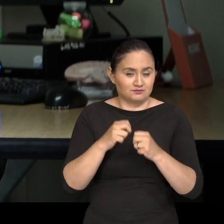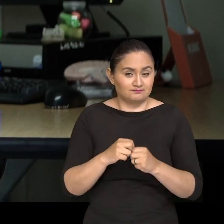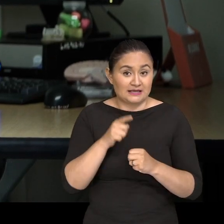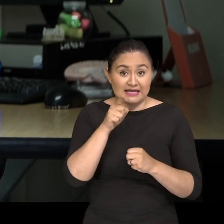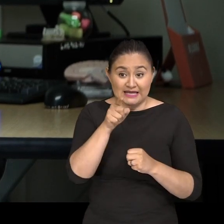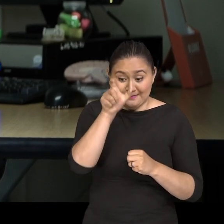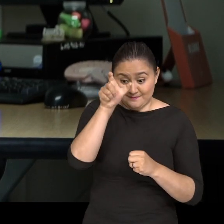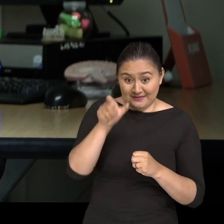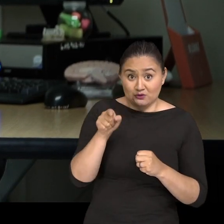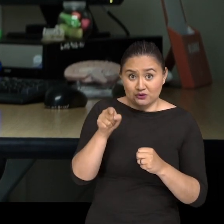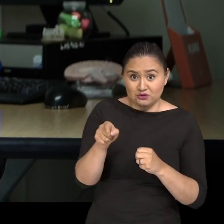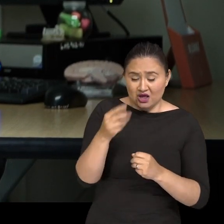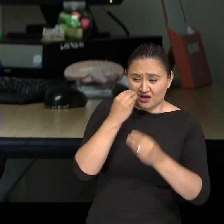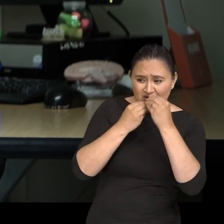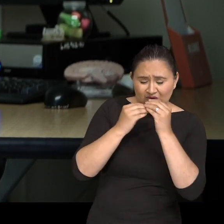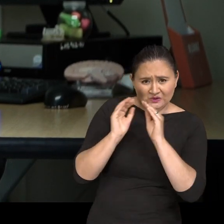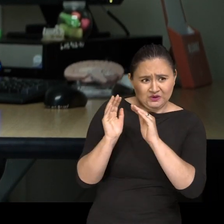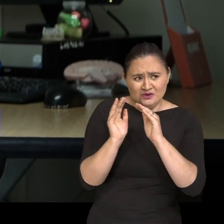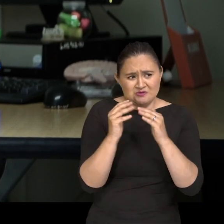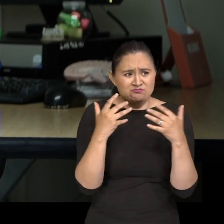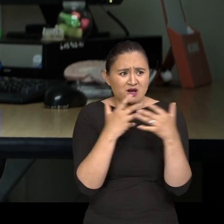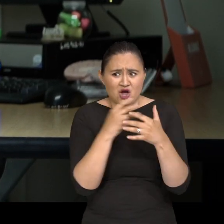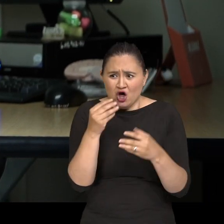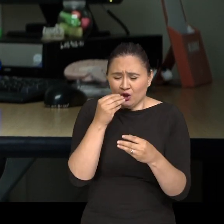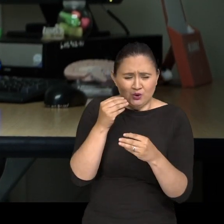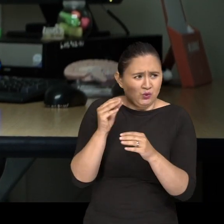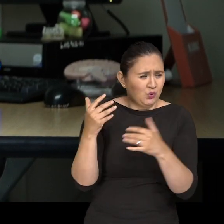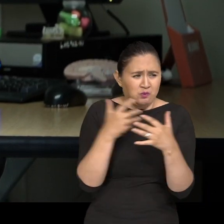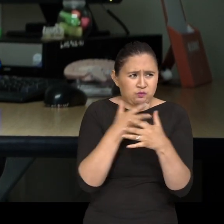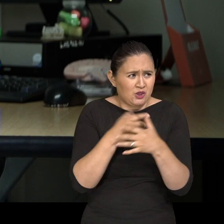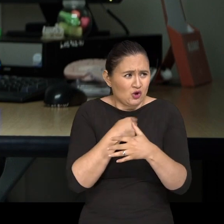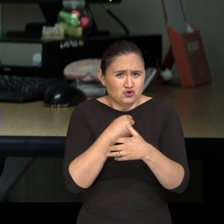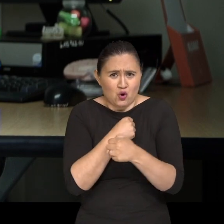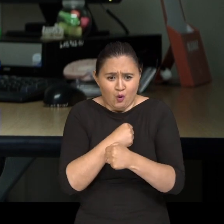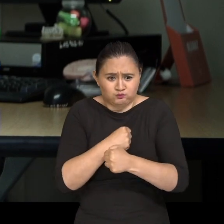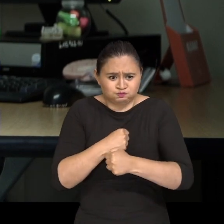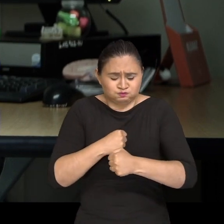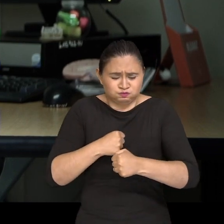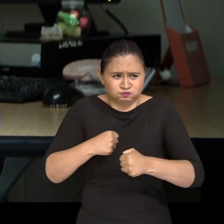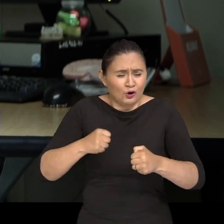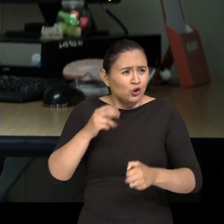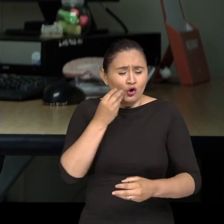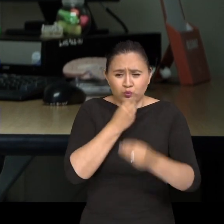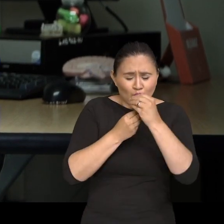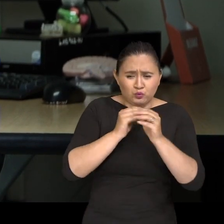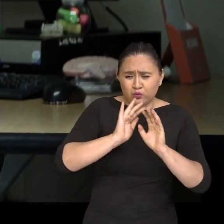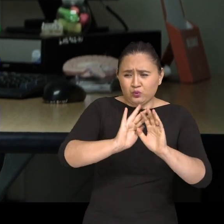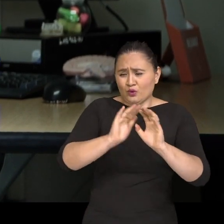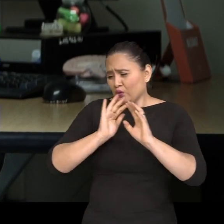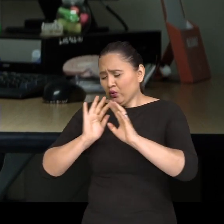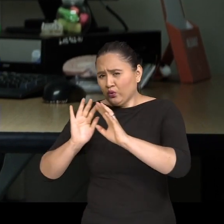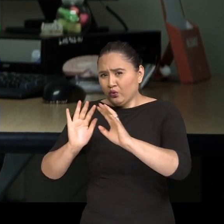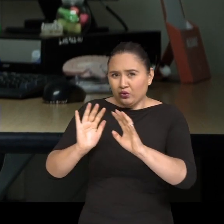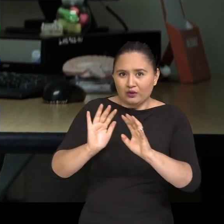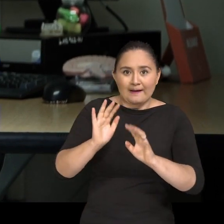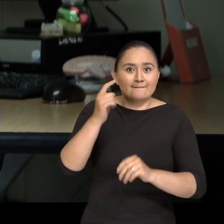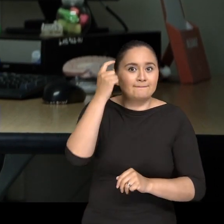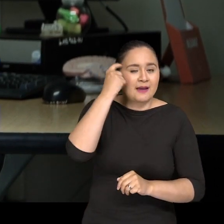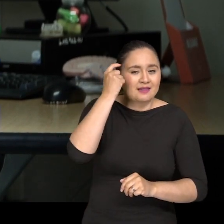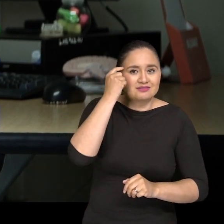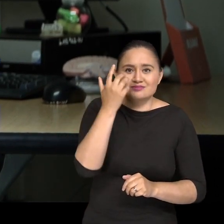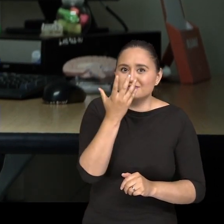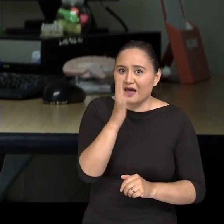irracional en cuanto a lo que es su peso corporal no un miedo irracional a